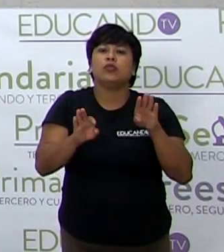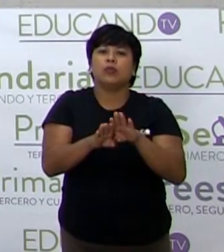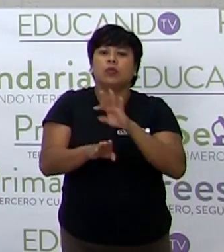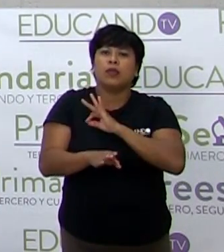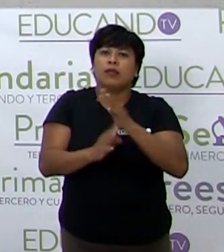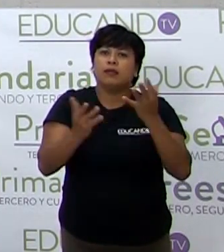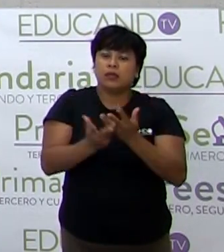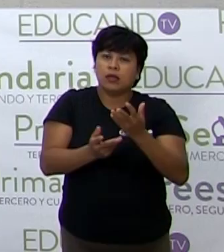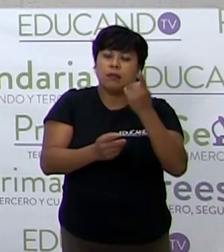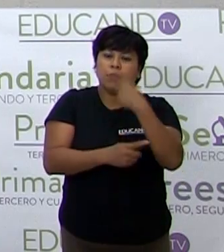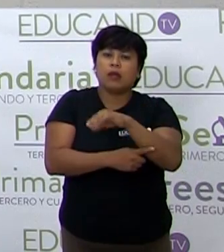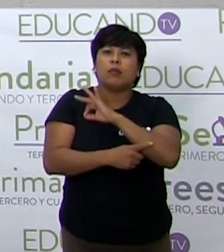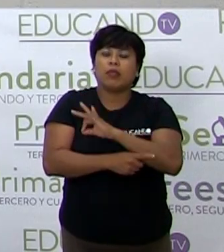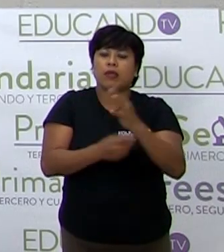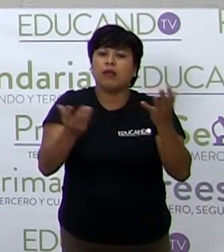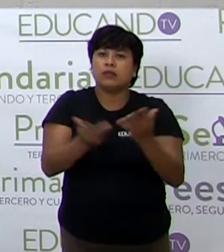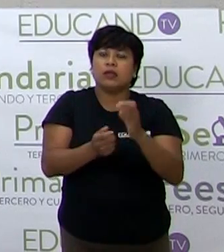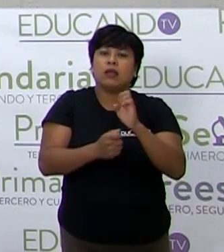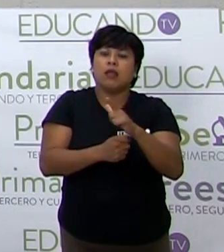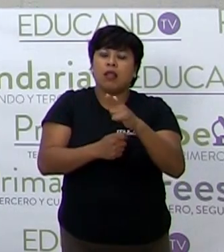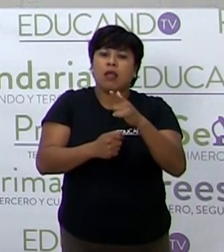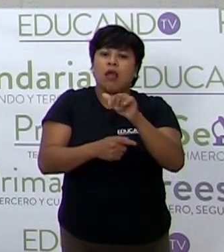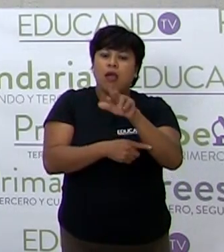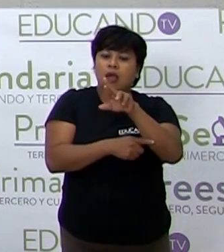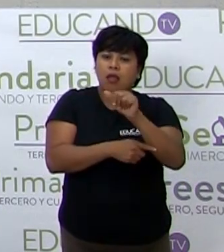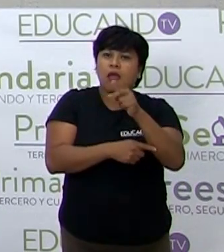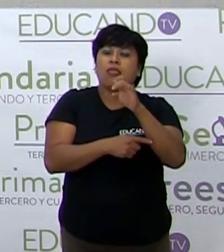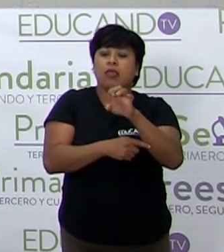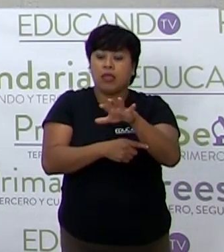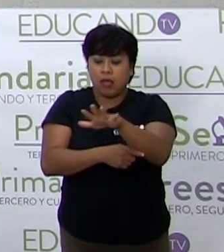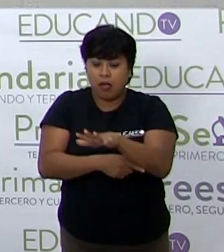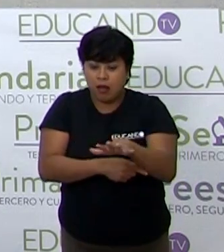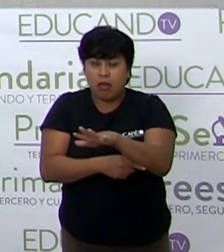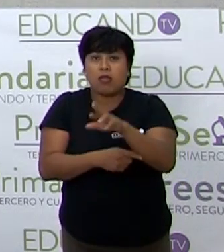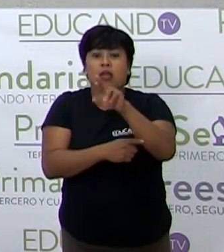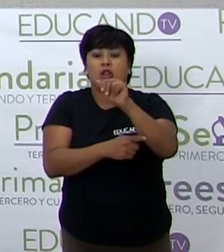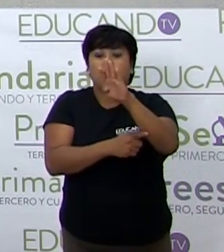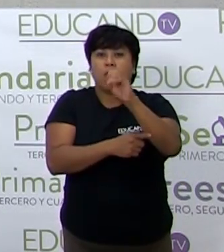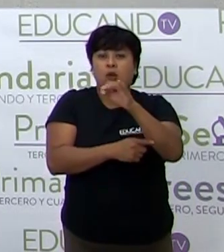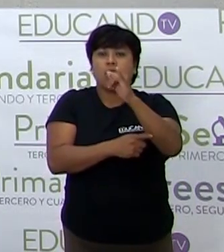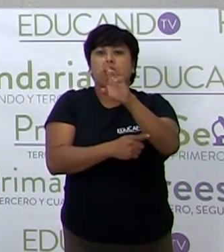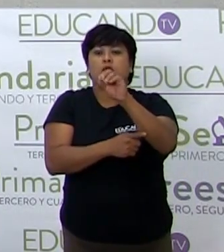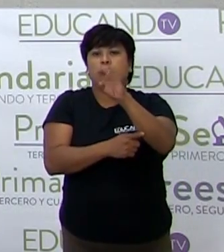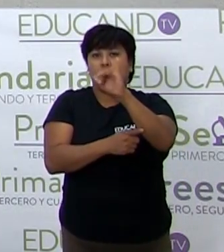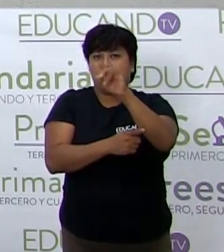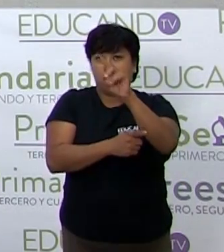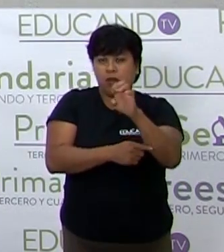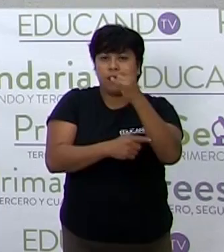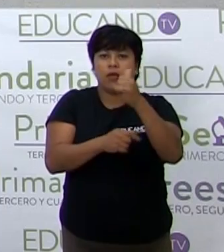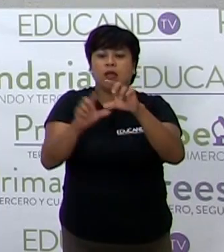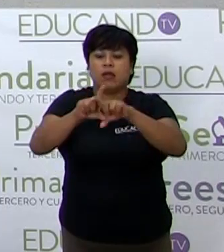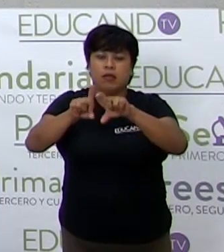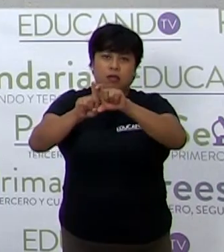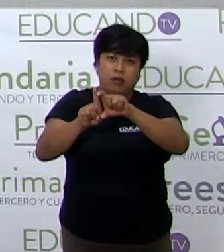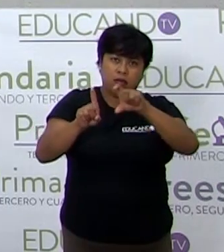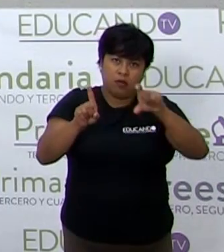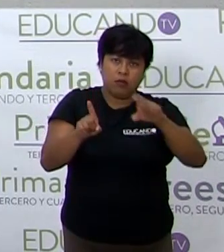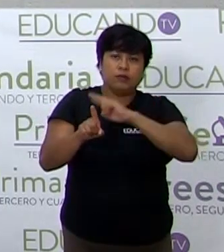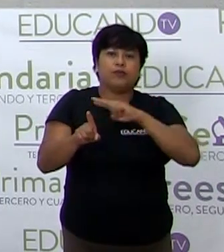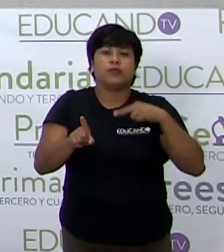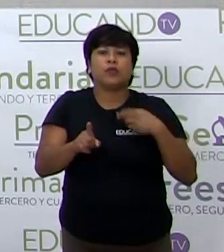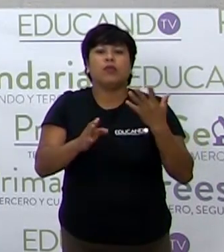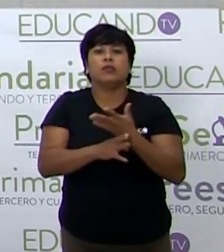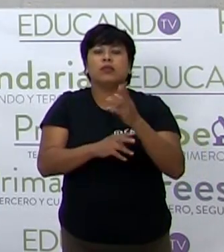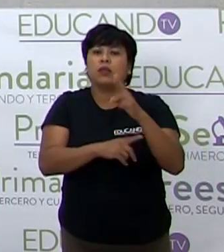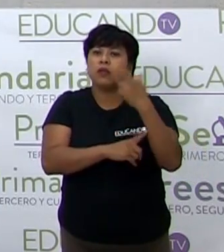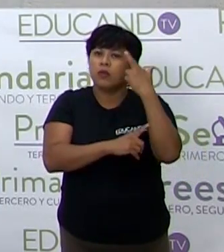una fórmula para calcular el área del rombo, del romboide, del cuadrado y del rectángulo. Vamos a hacer un pequeño esbozo de lo